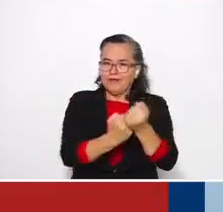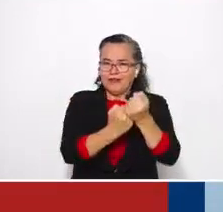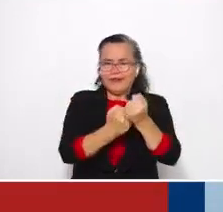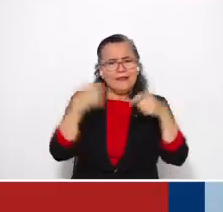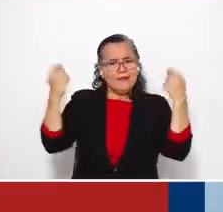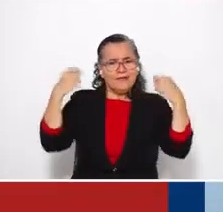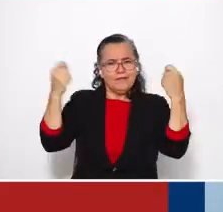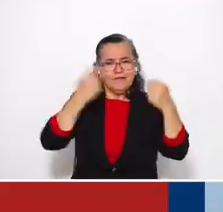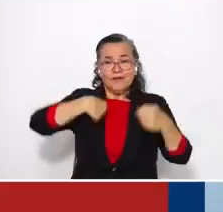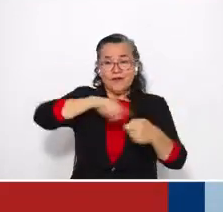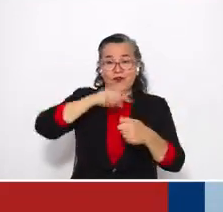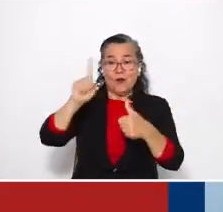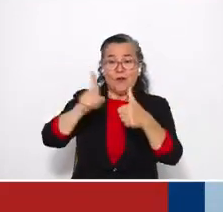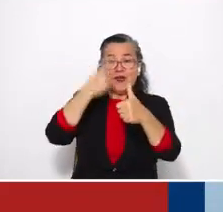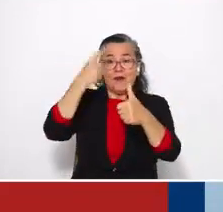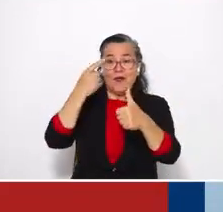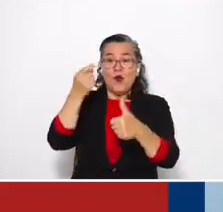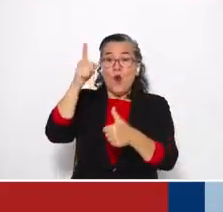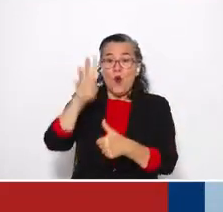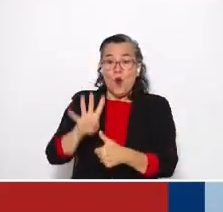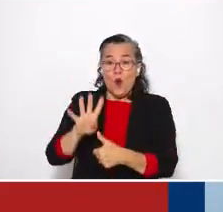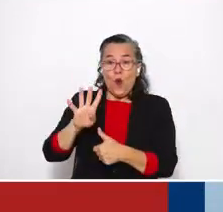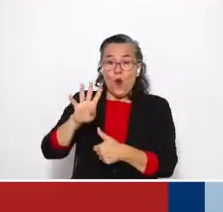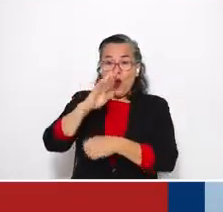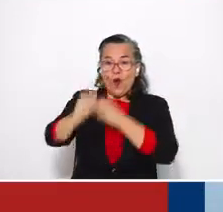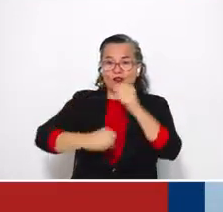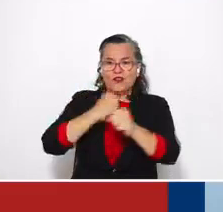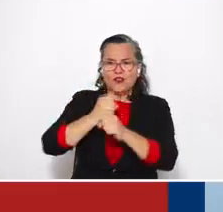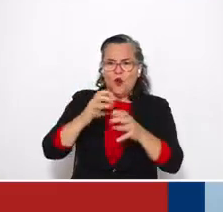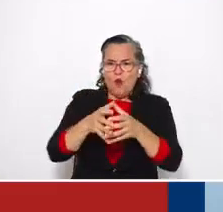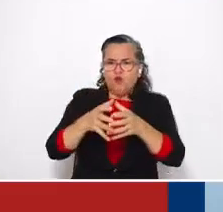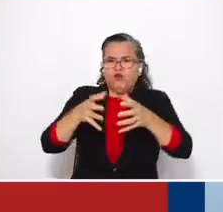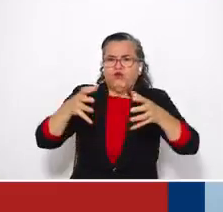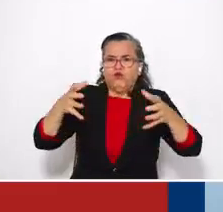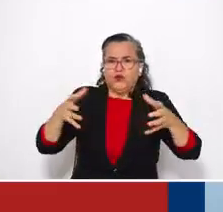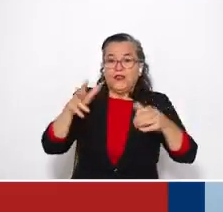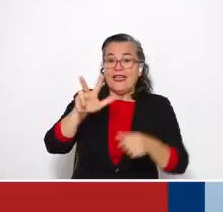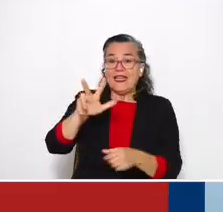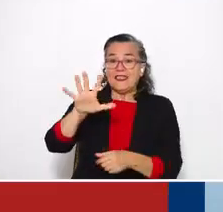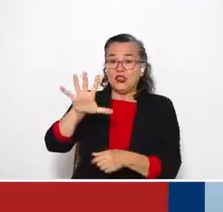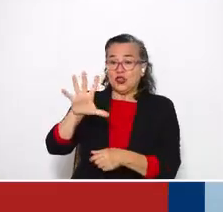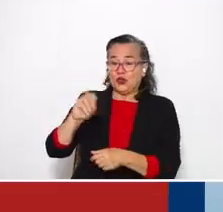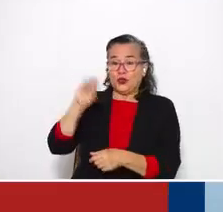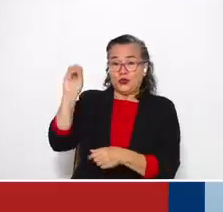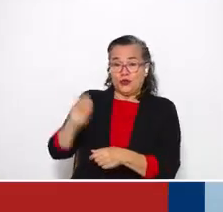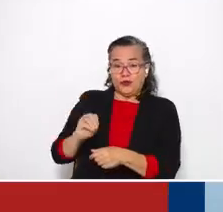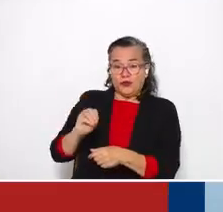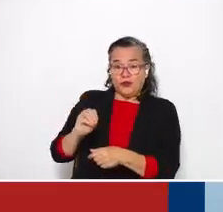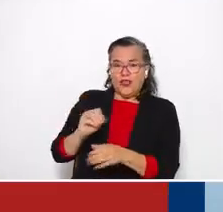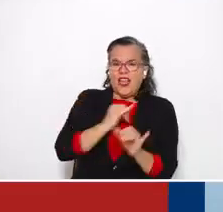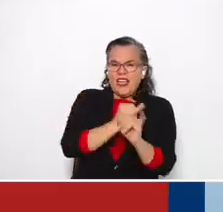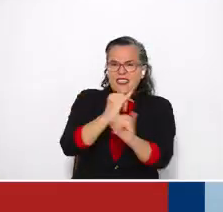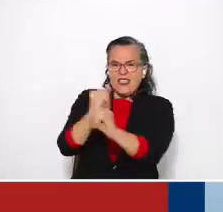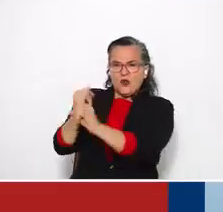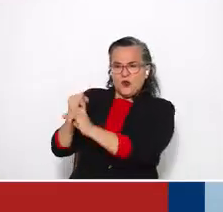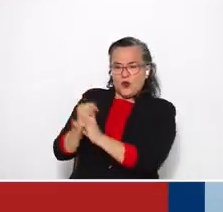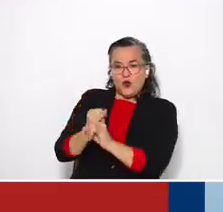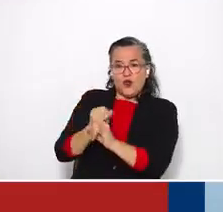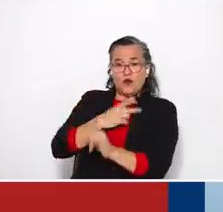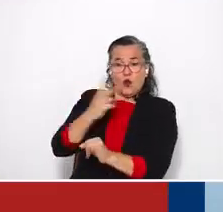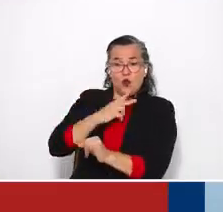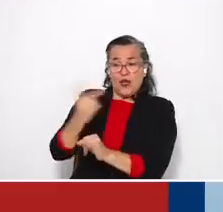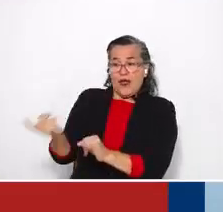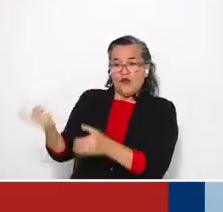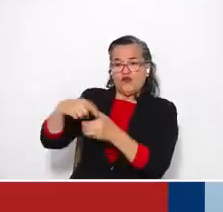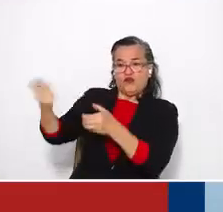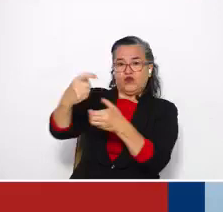Celebraremos nuestro primer cuarto de siglo con un crecimiento del 350% en la cantidad de instituciones que voluntariamente le